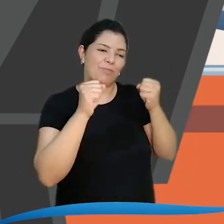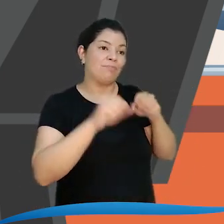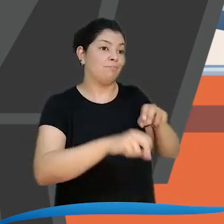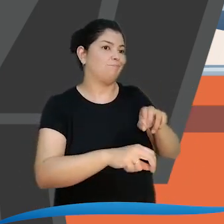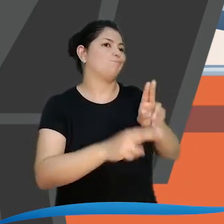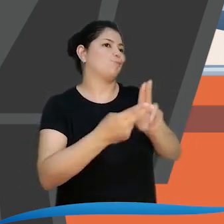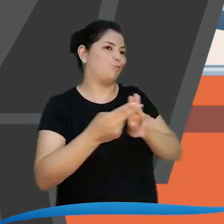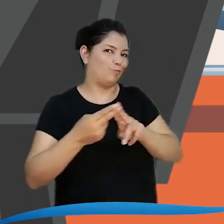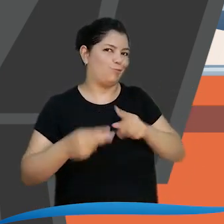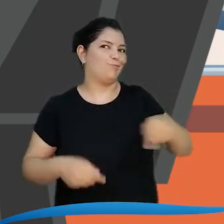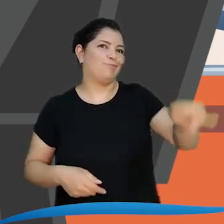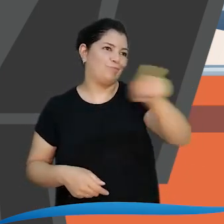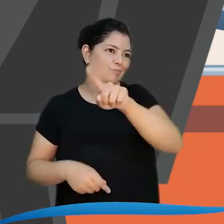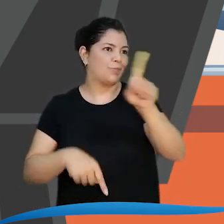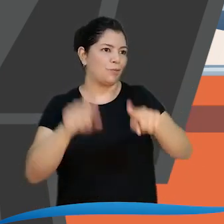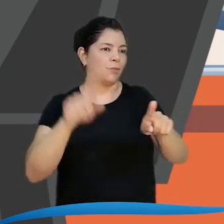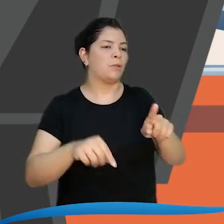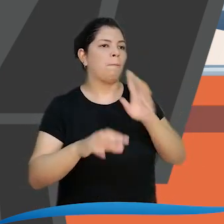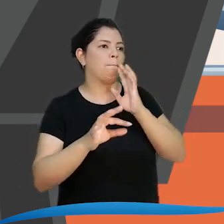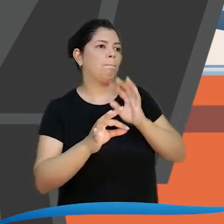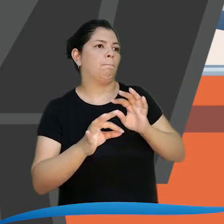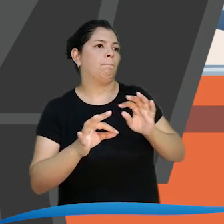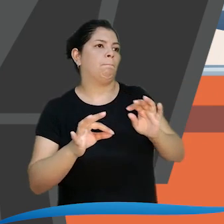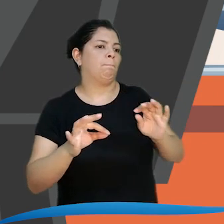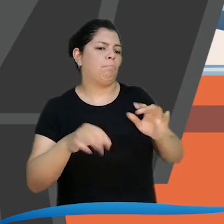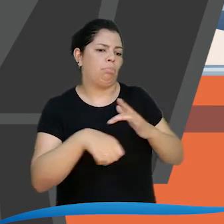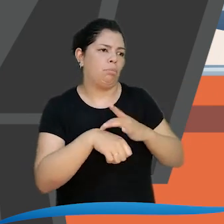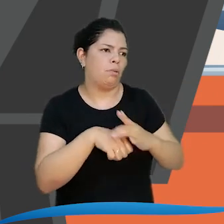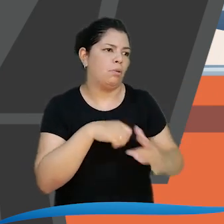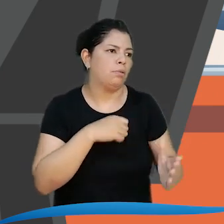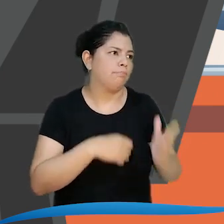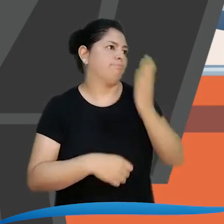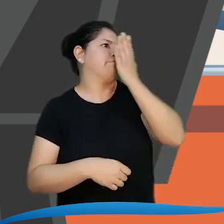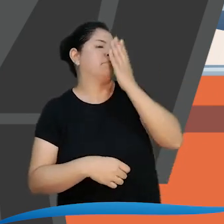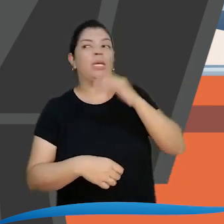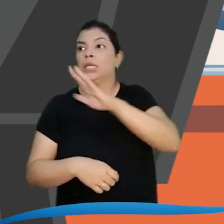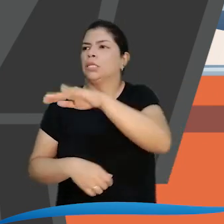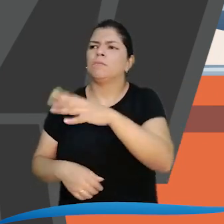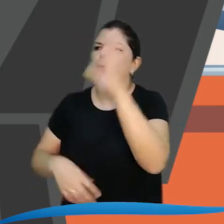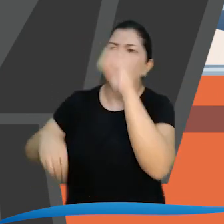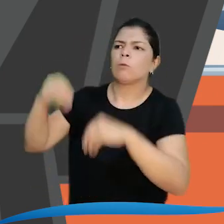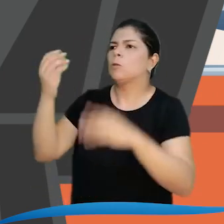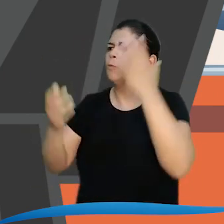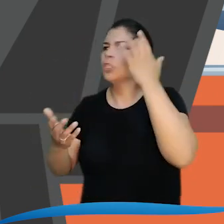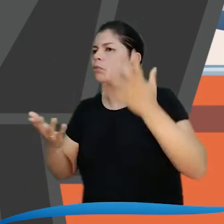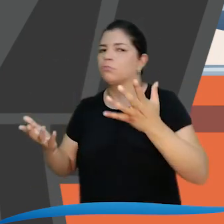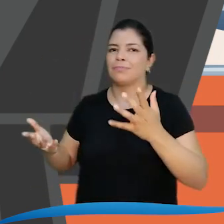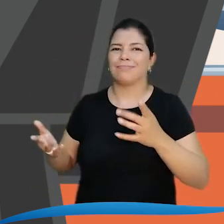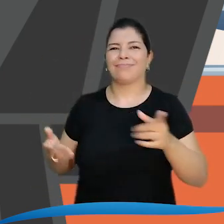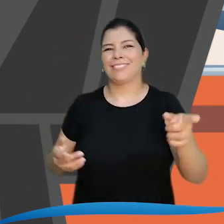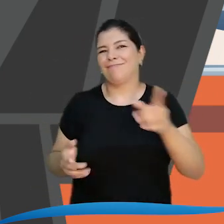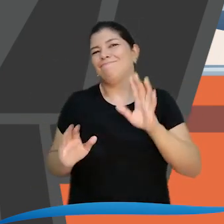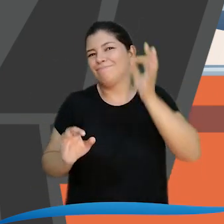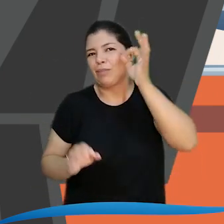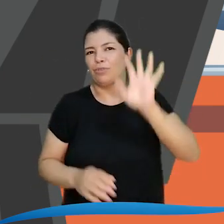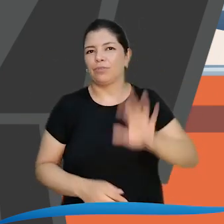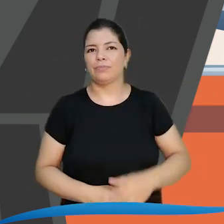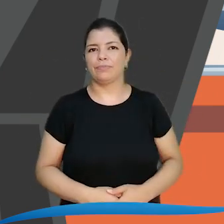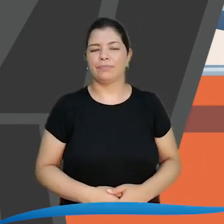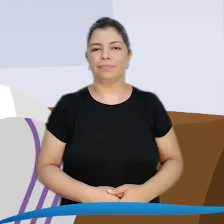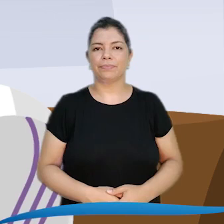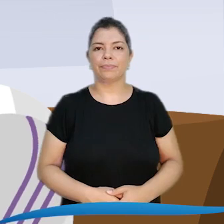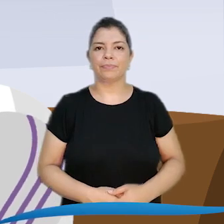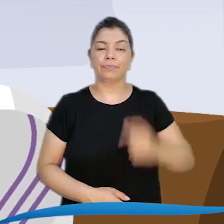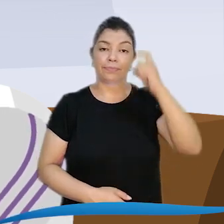a mi gente linda de Los Bananos y a veces nos pasa que nos salen reclamaciones de un momento a otro y bueno, a nadie le gusta